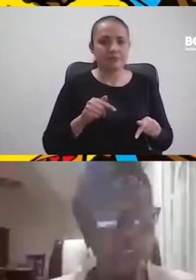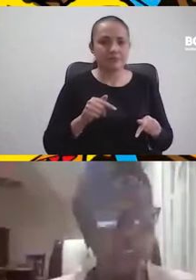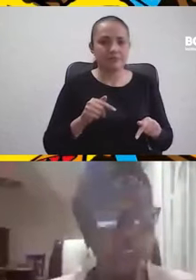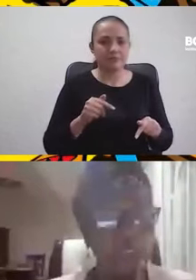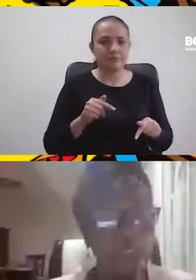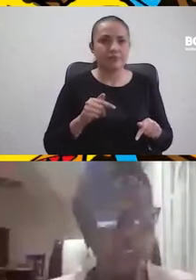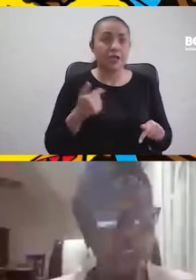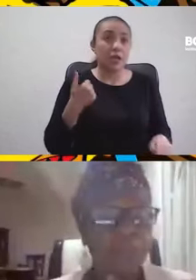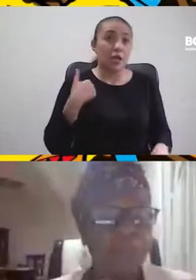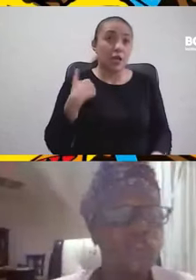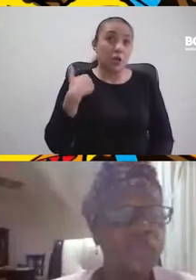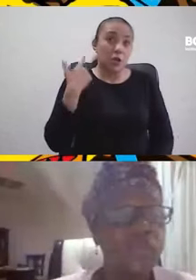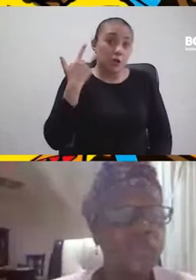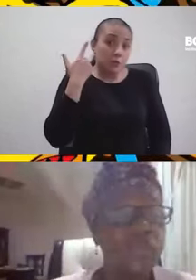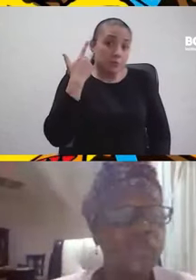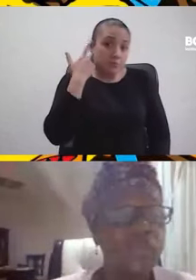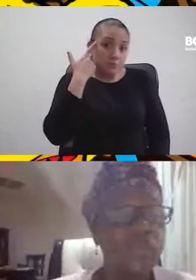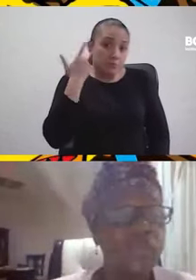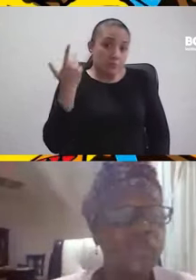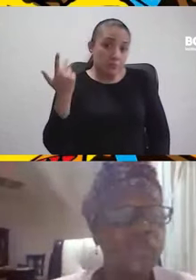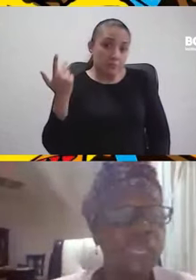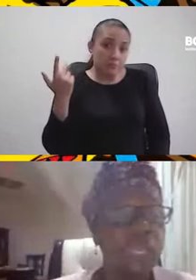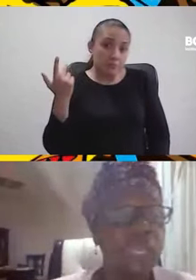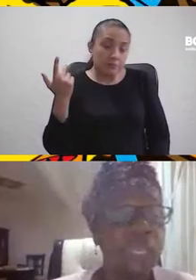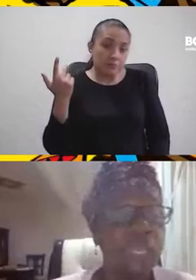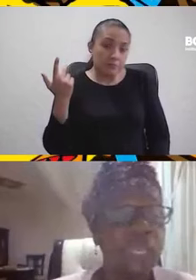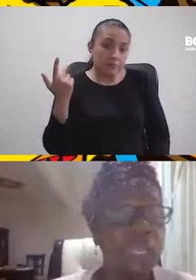que fue